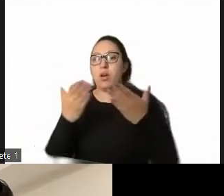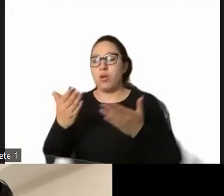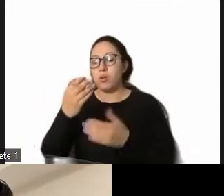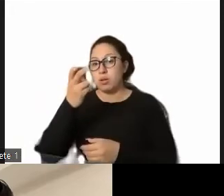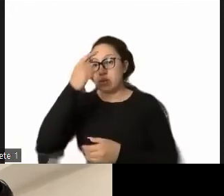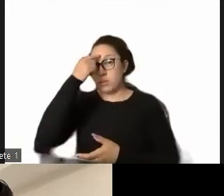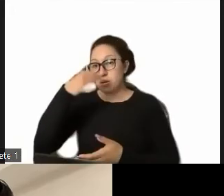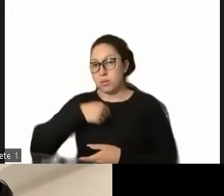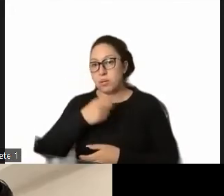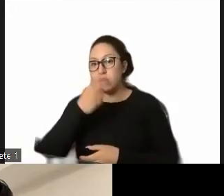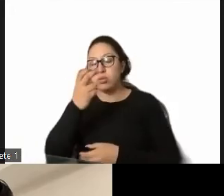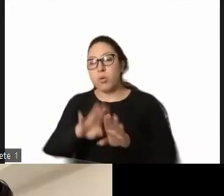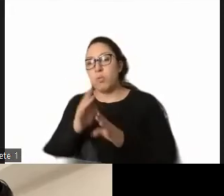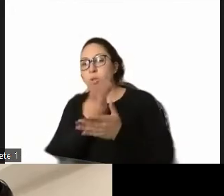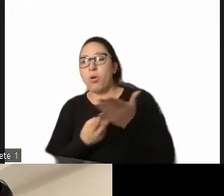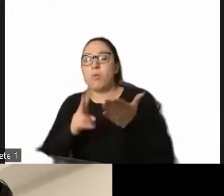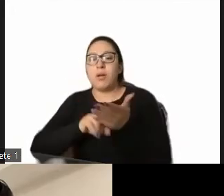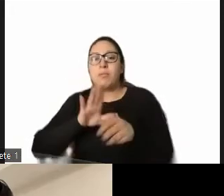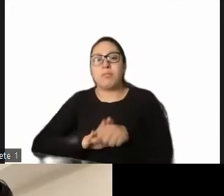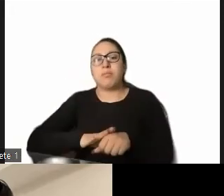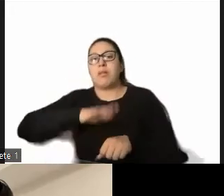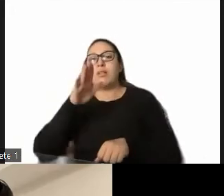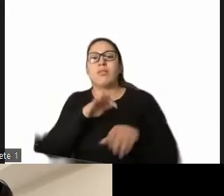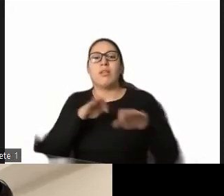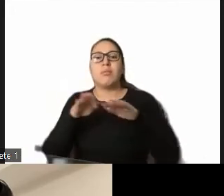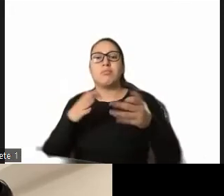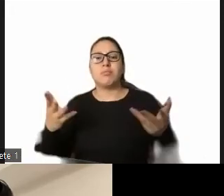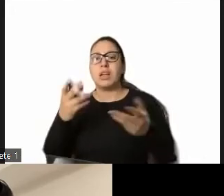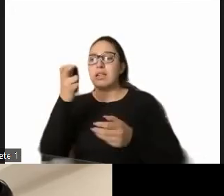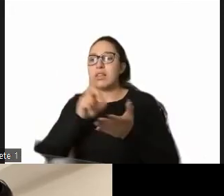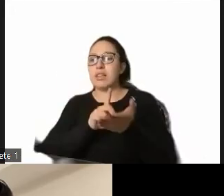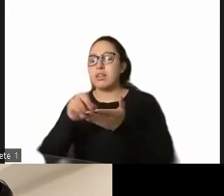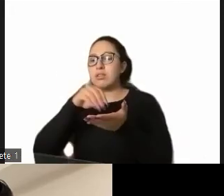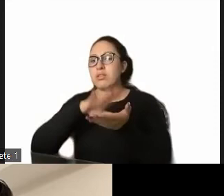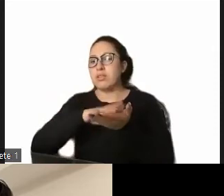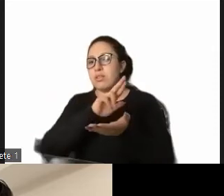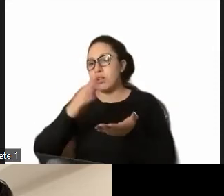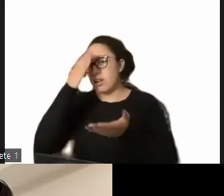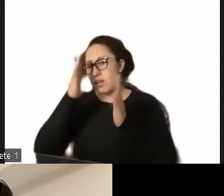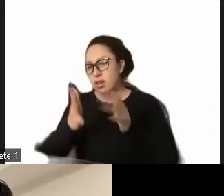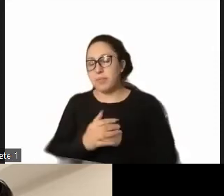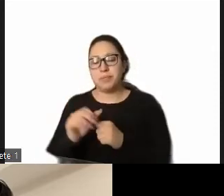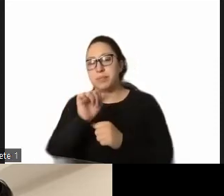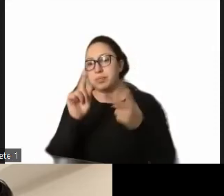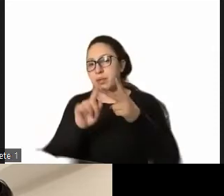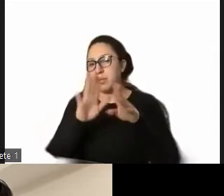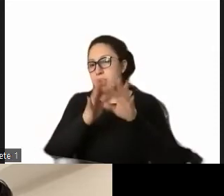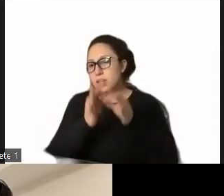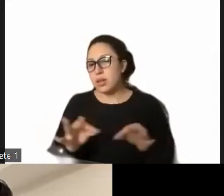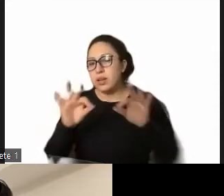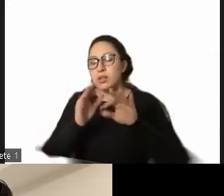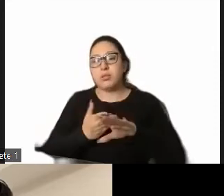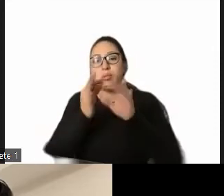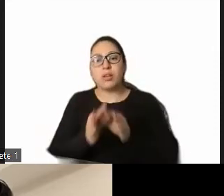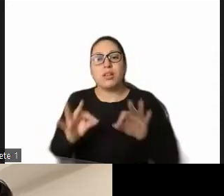ocioso, porque, bueno, pues al final es un derecho ya garantizado. Segundo, y lo más importante, el asunto de la objeción de conciencia.